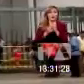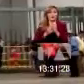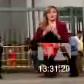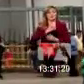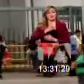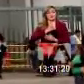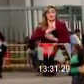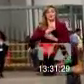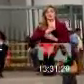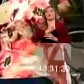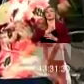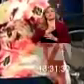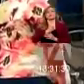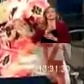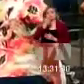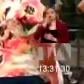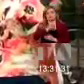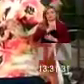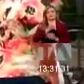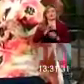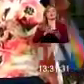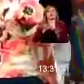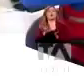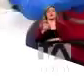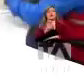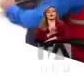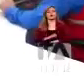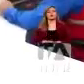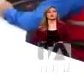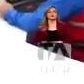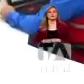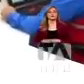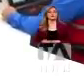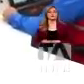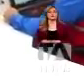intereses del Estado, que se supone son los intereses del pueblo ecuatoriano. Luisa María Heredia, 24 horas.